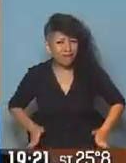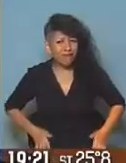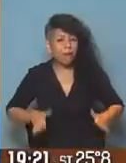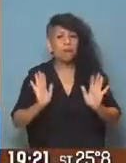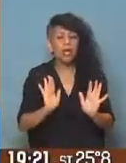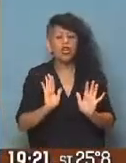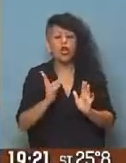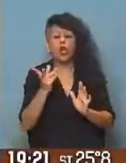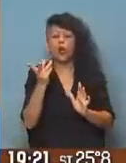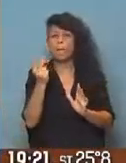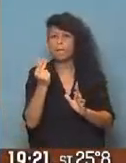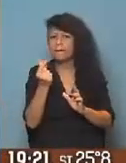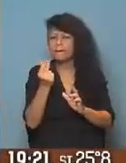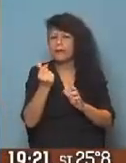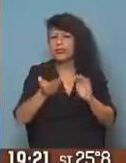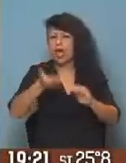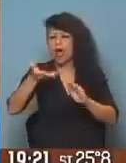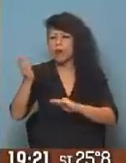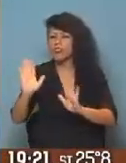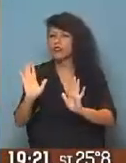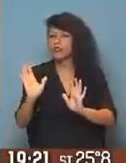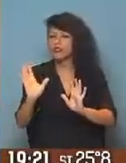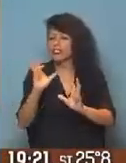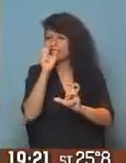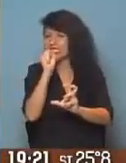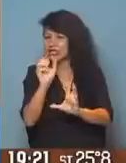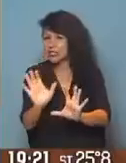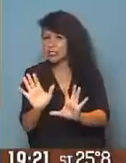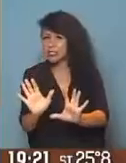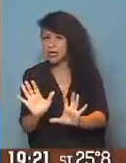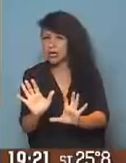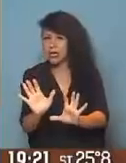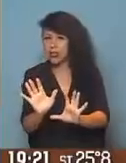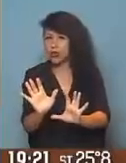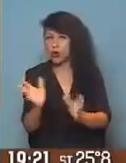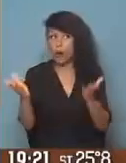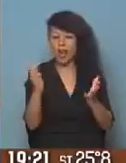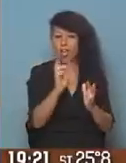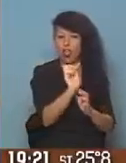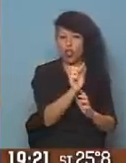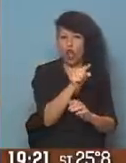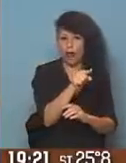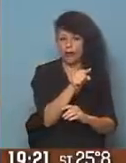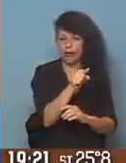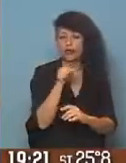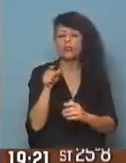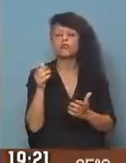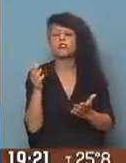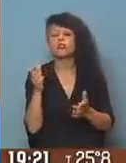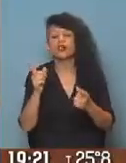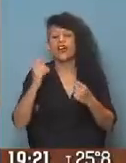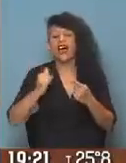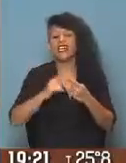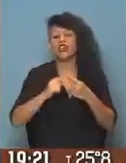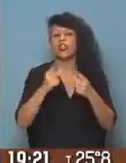bastante contenido en relación a lo que se movió el dólar y eso tiene que ver con la recesión el comercio minorista no